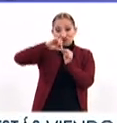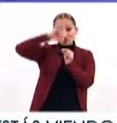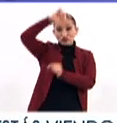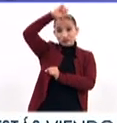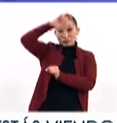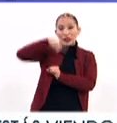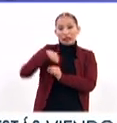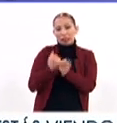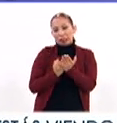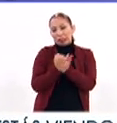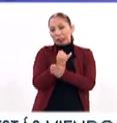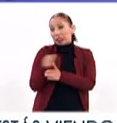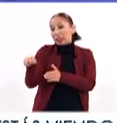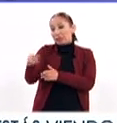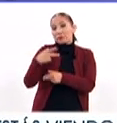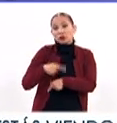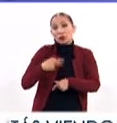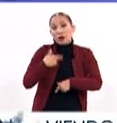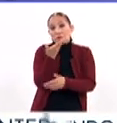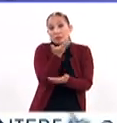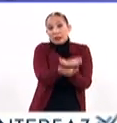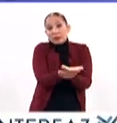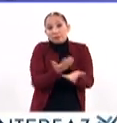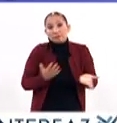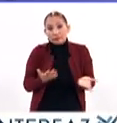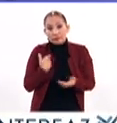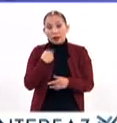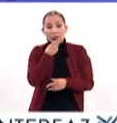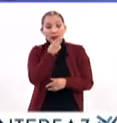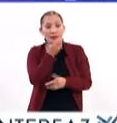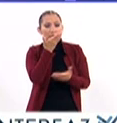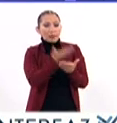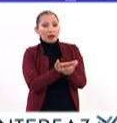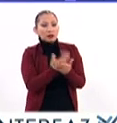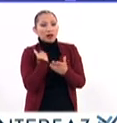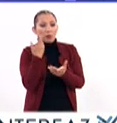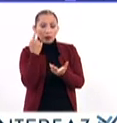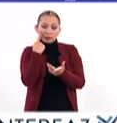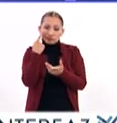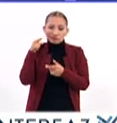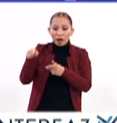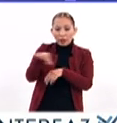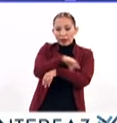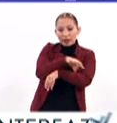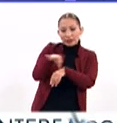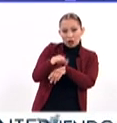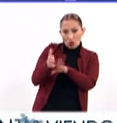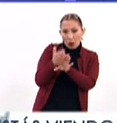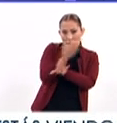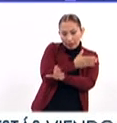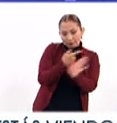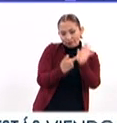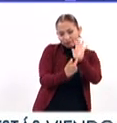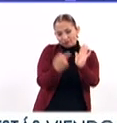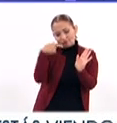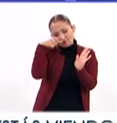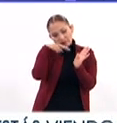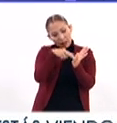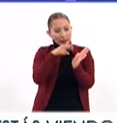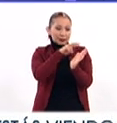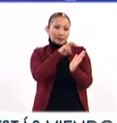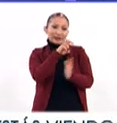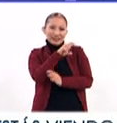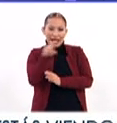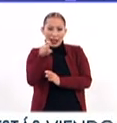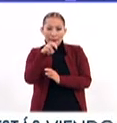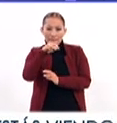Básicamente es una decisión del cliente. El cliente nos pidió, nos dio inclusive un diseño original para la de 100 metros